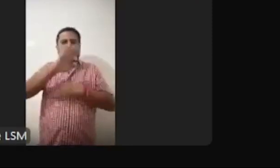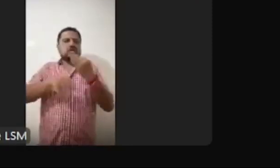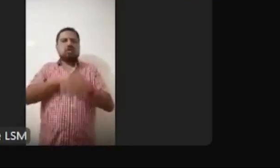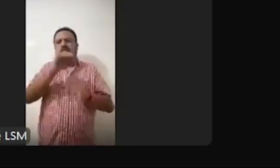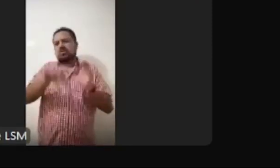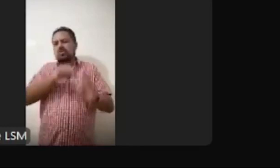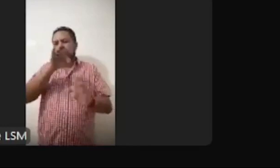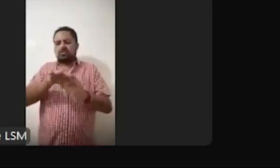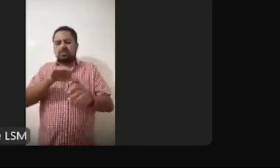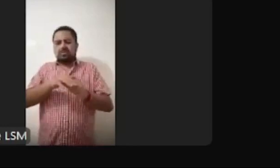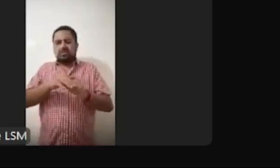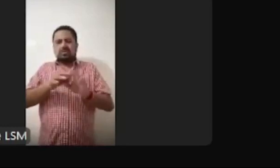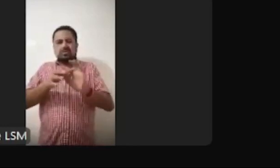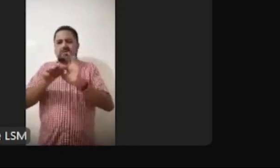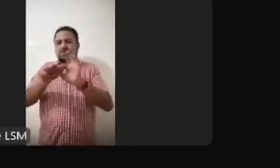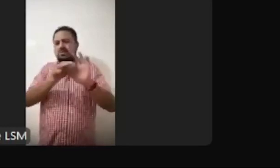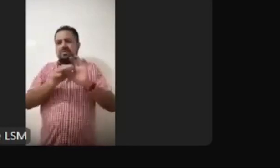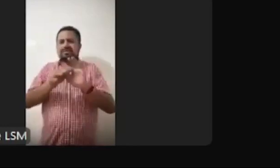votos.